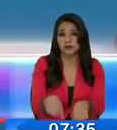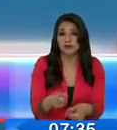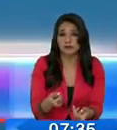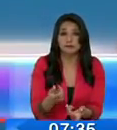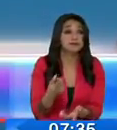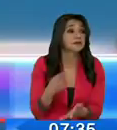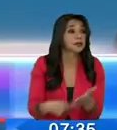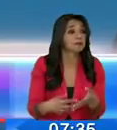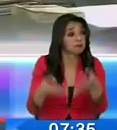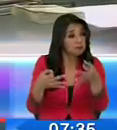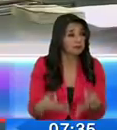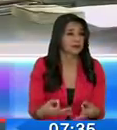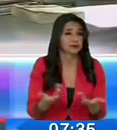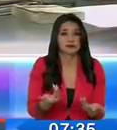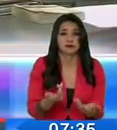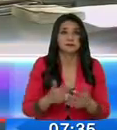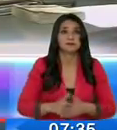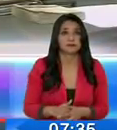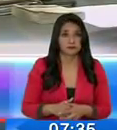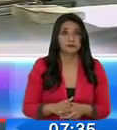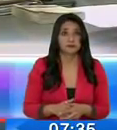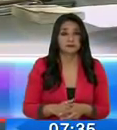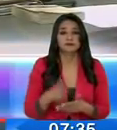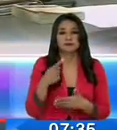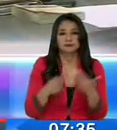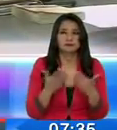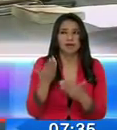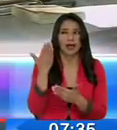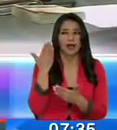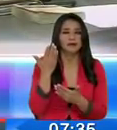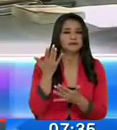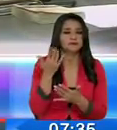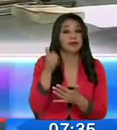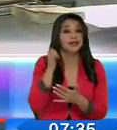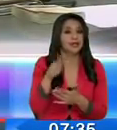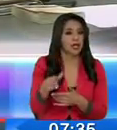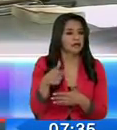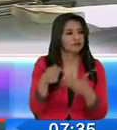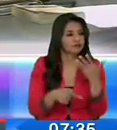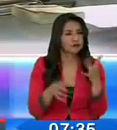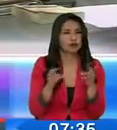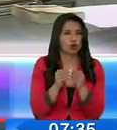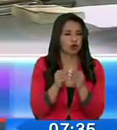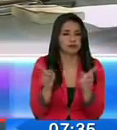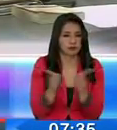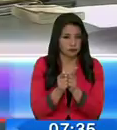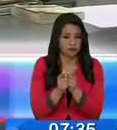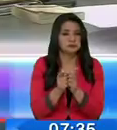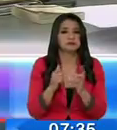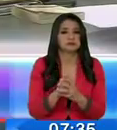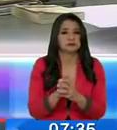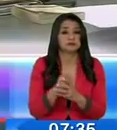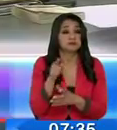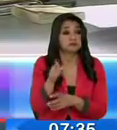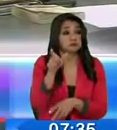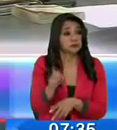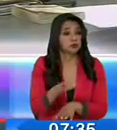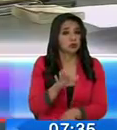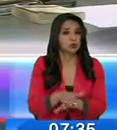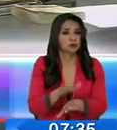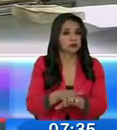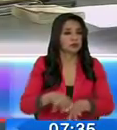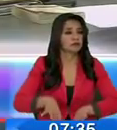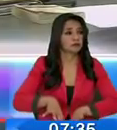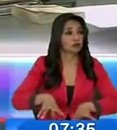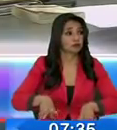en el fondo, tomando los acontecimientos del día de ayer? Que aquellos que están acusados por actos de